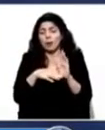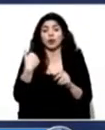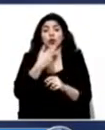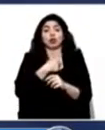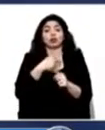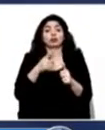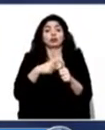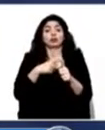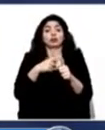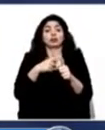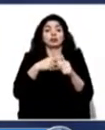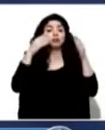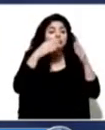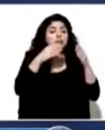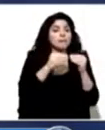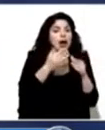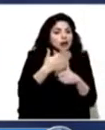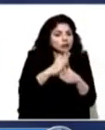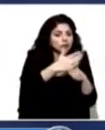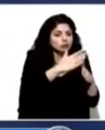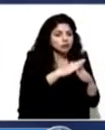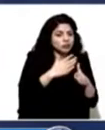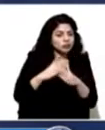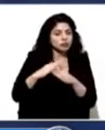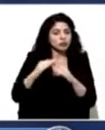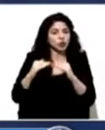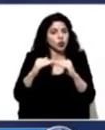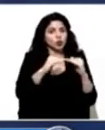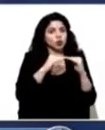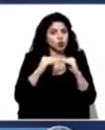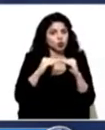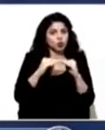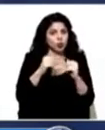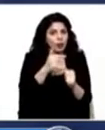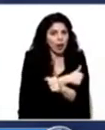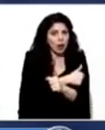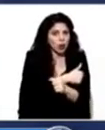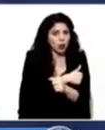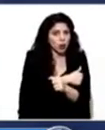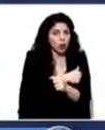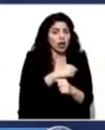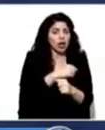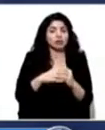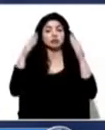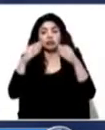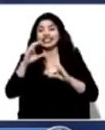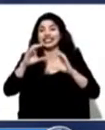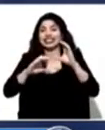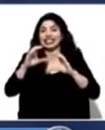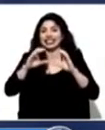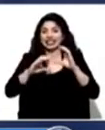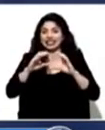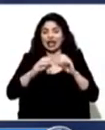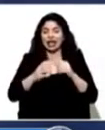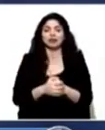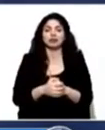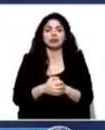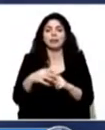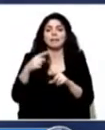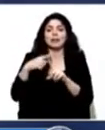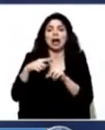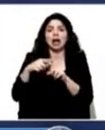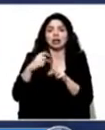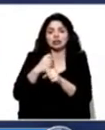concentrarnos en la equidad, una distribución equitativa de las vacunas. Vamos a concentrarnos en la ciencia.